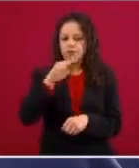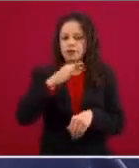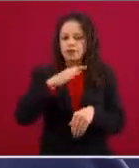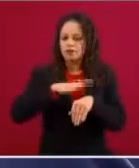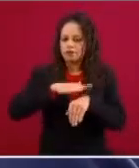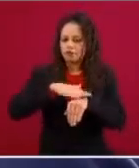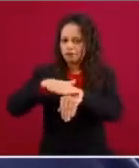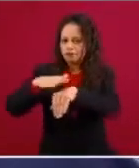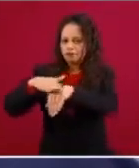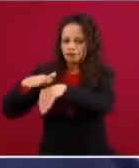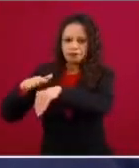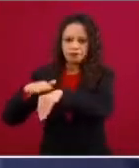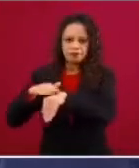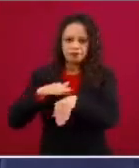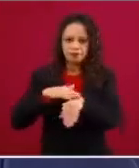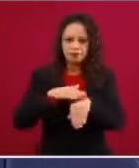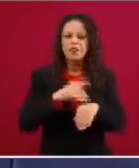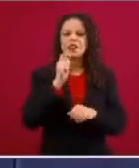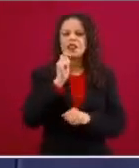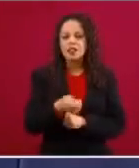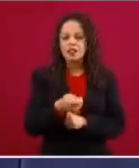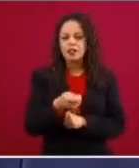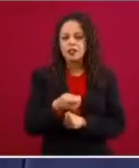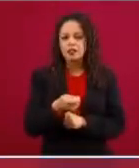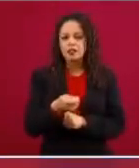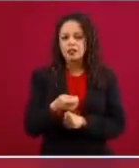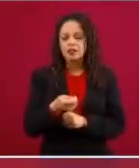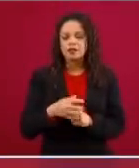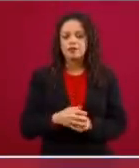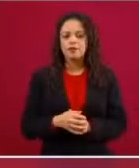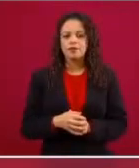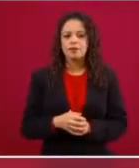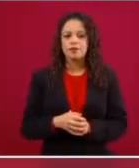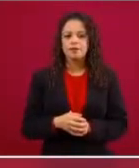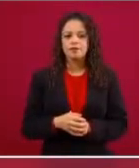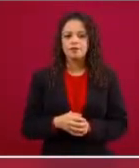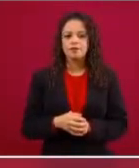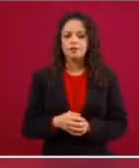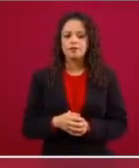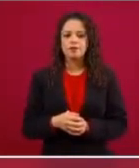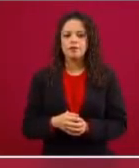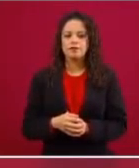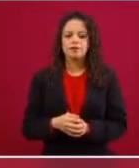a enfermeras, a médicos